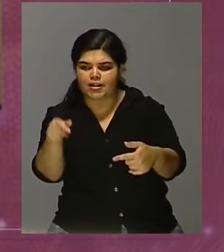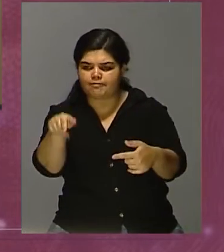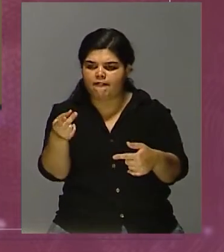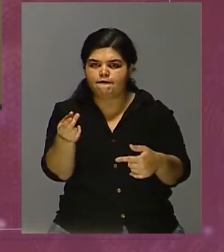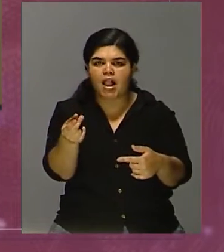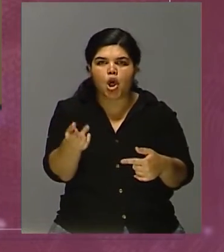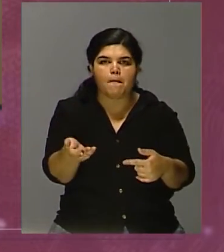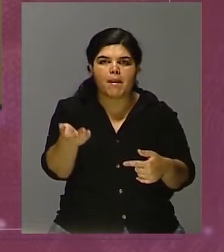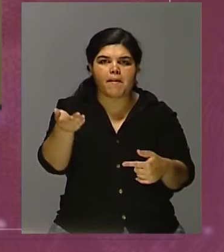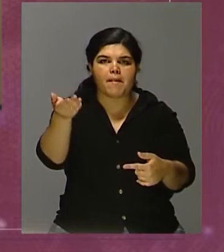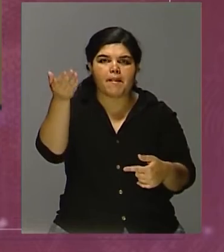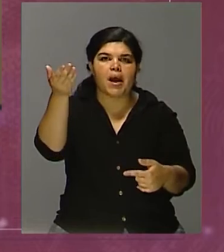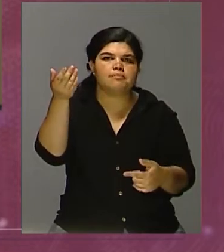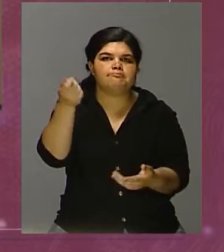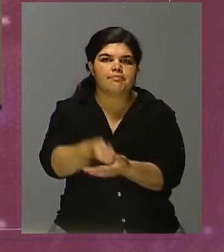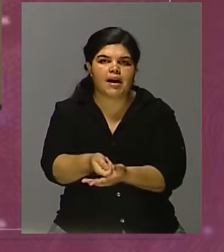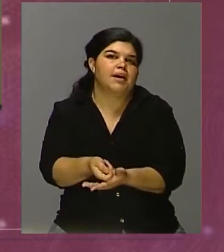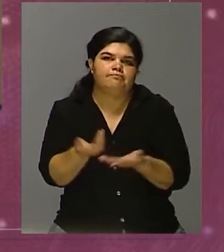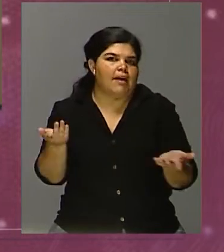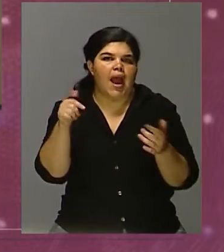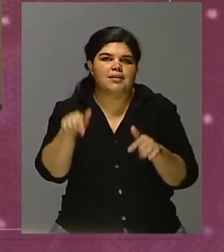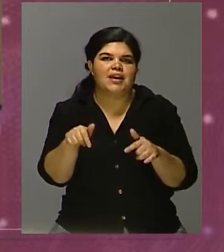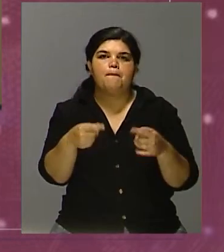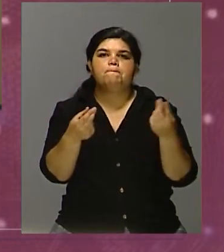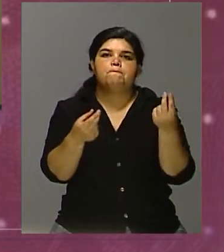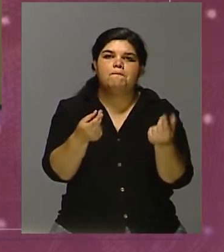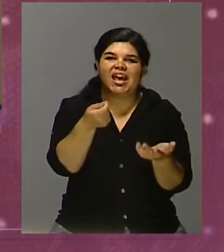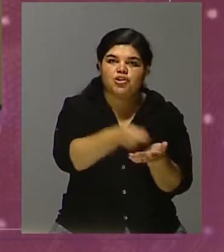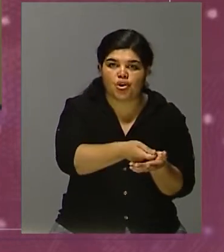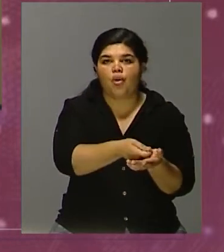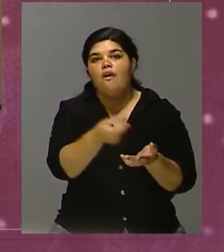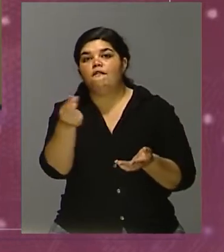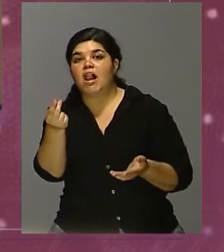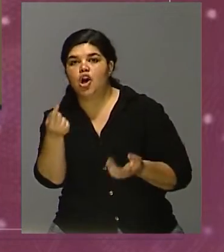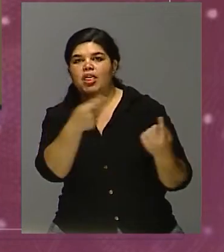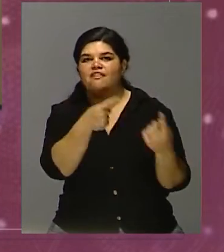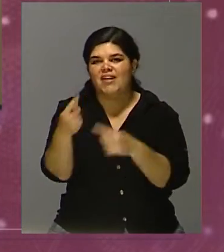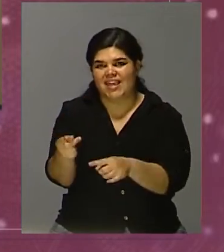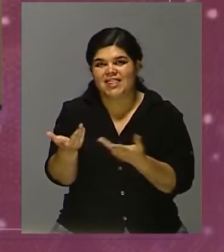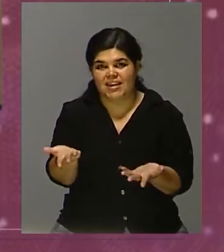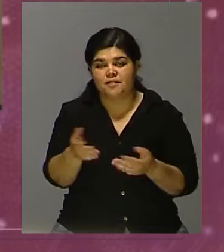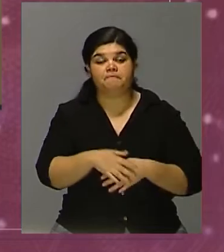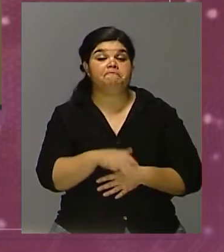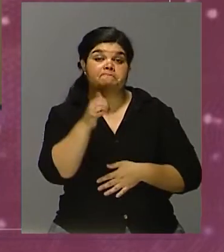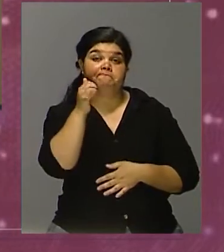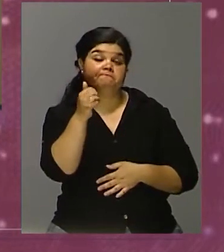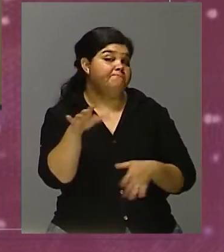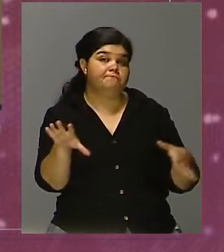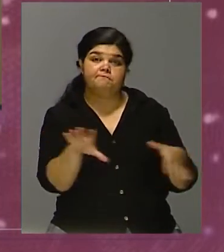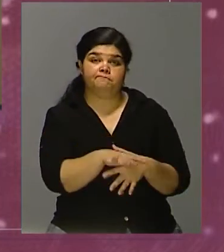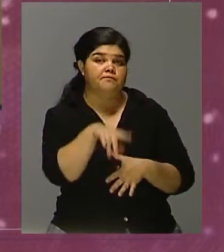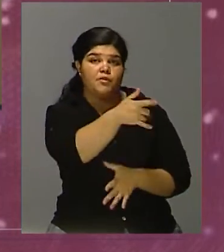claro en este país, ¿no? Totalmente, absolutamente de acuerdo. Y creo que esa simpleza de la definición que